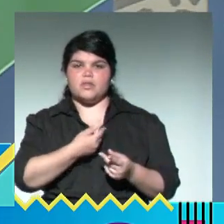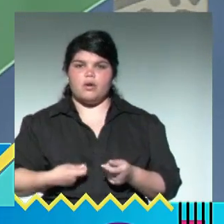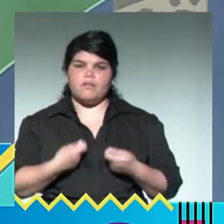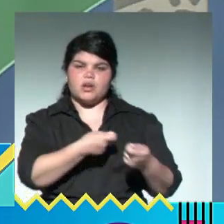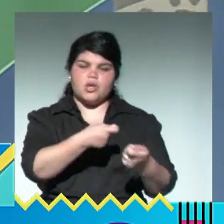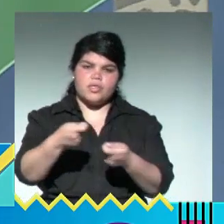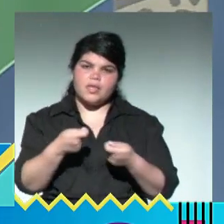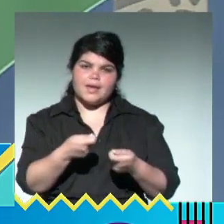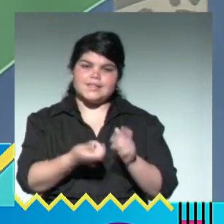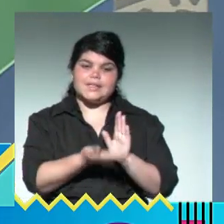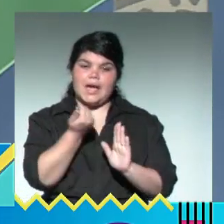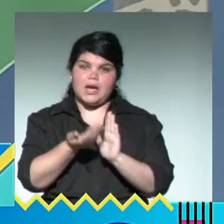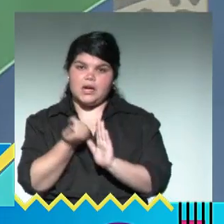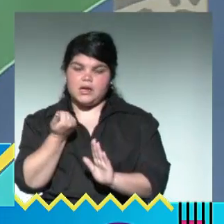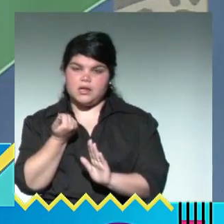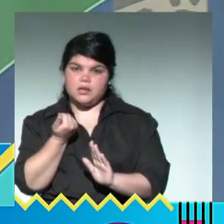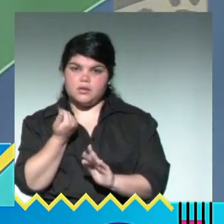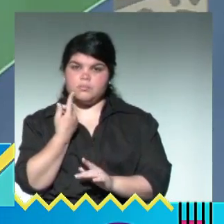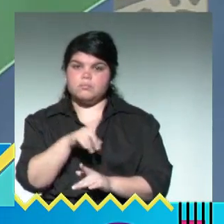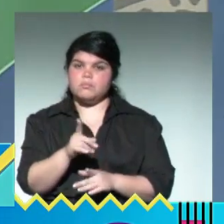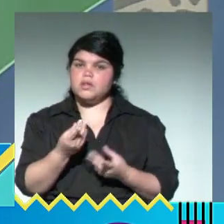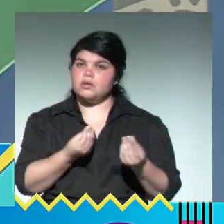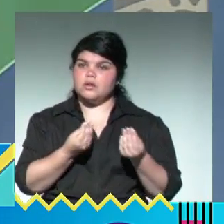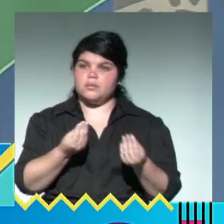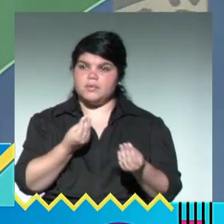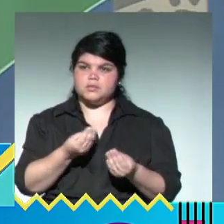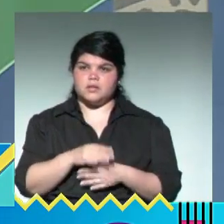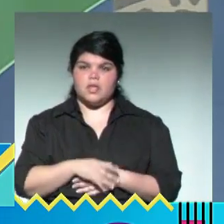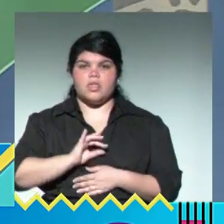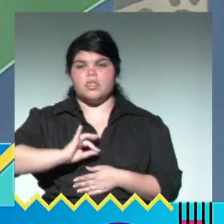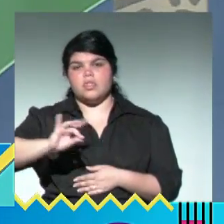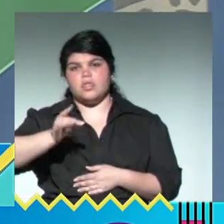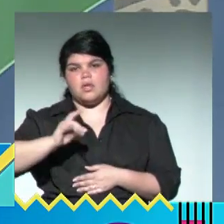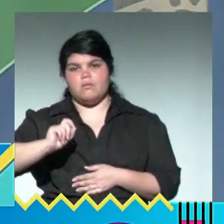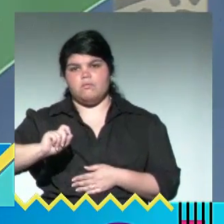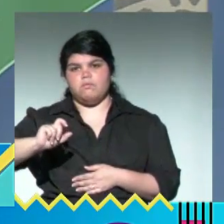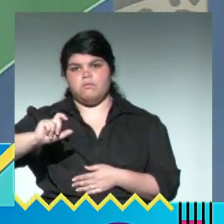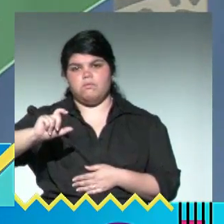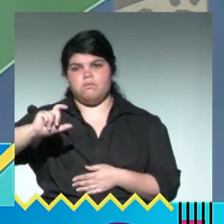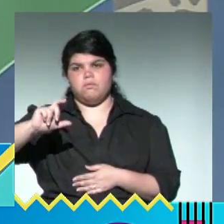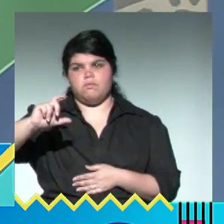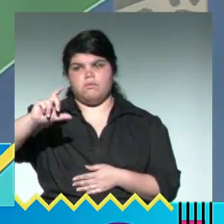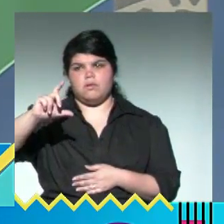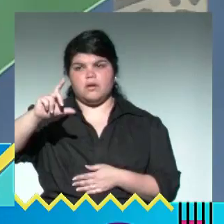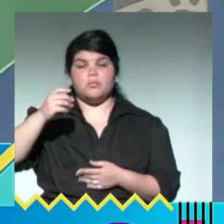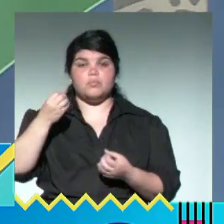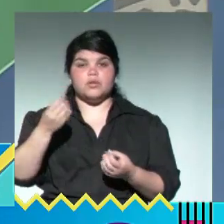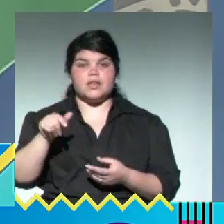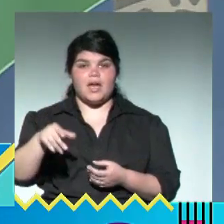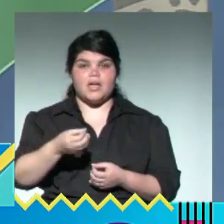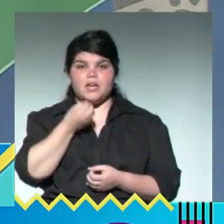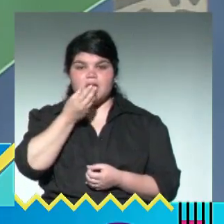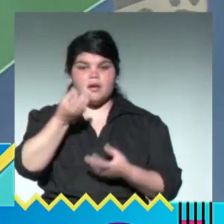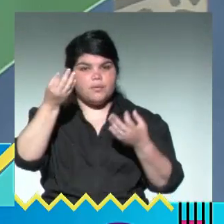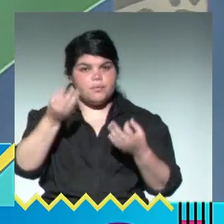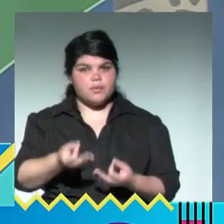básicos, pero aumentaba, aumentaba la deuda. ¿Por qué? Porque tuvo que sincerar el financiamiento. Cristina